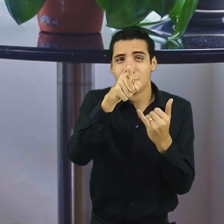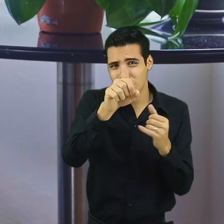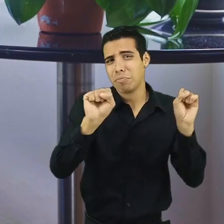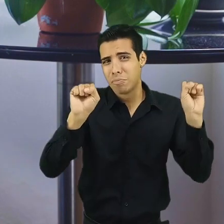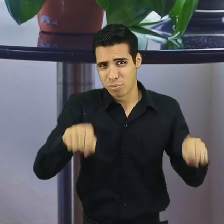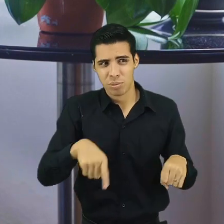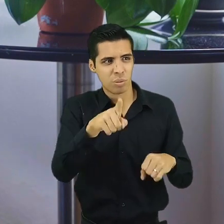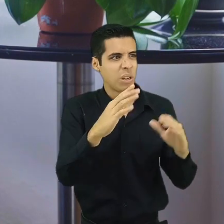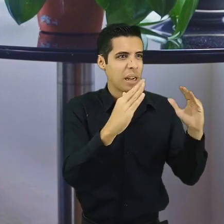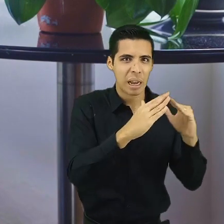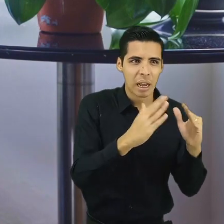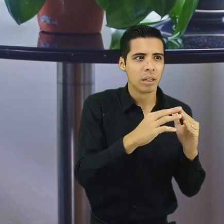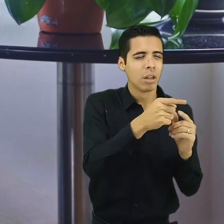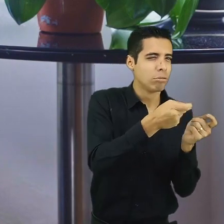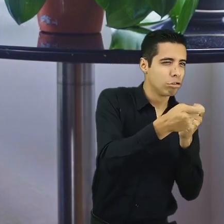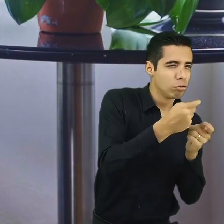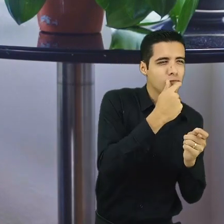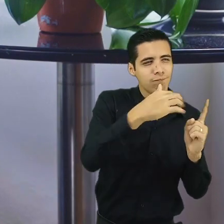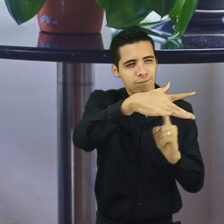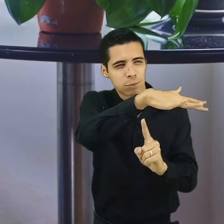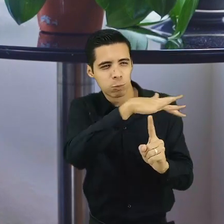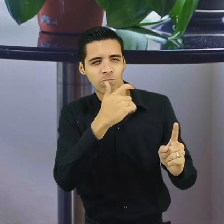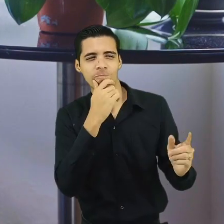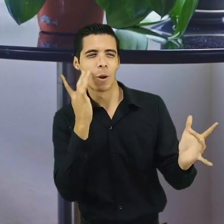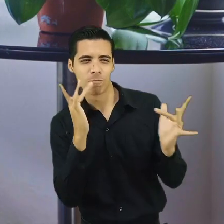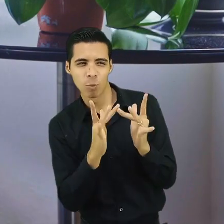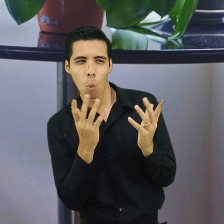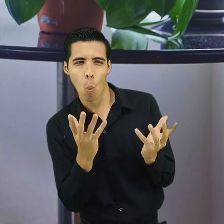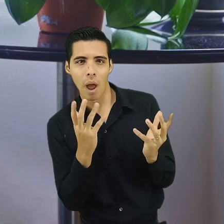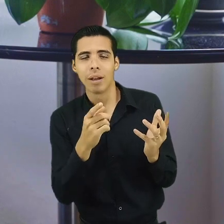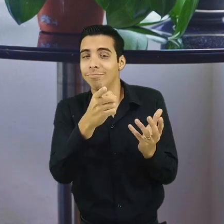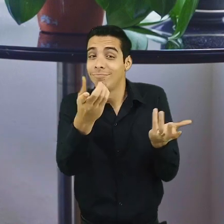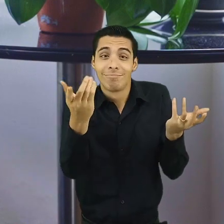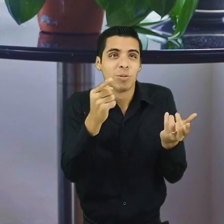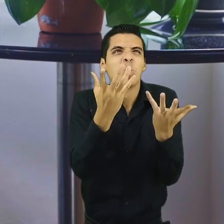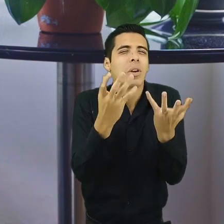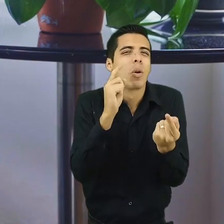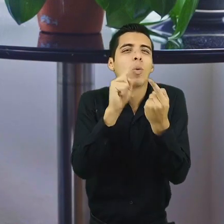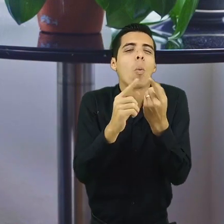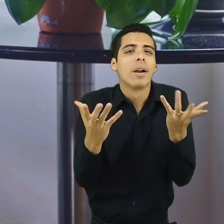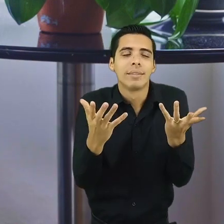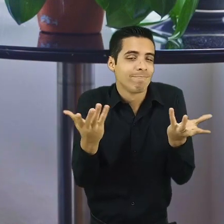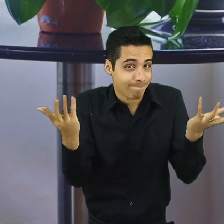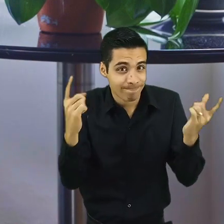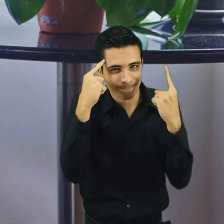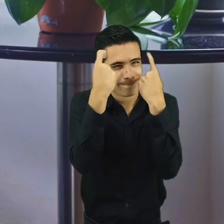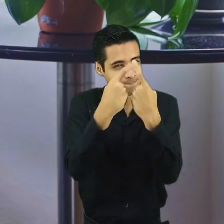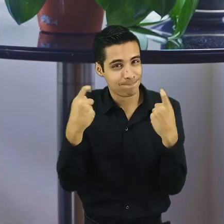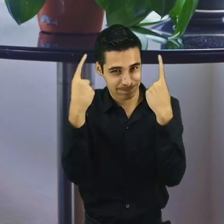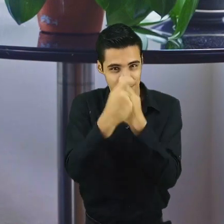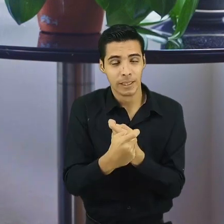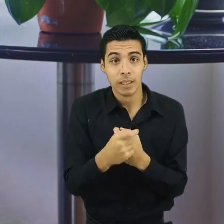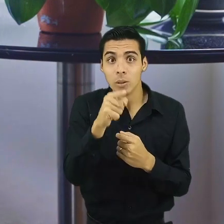jugar dependiendo de la economía, del lugar en donde vivamos y del objetivo que tú quieras con tu inversión. Sobre todas las cosas, sé un inversionista inteligente en